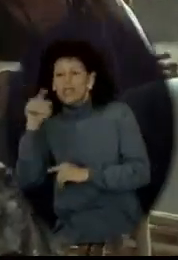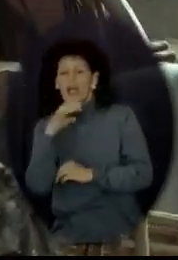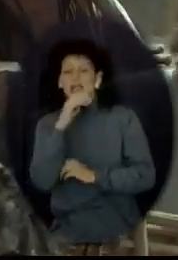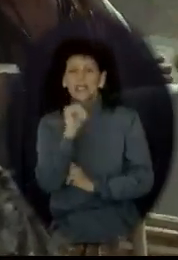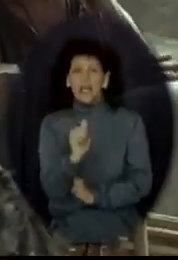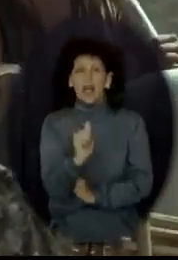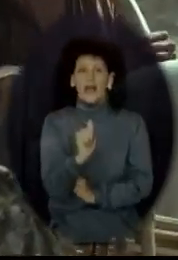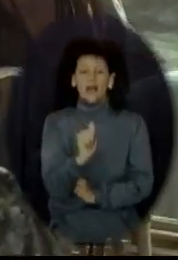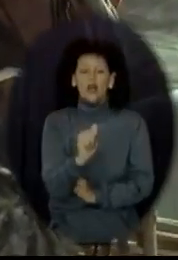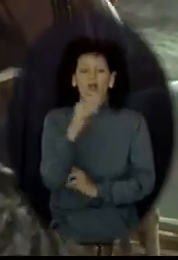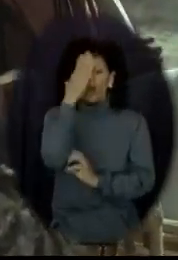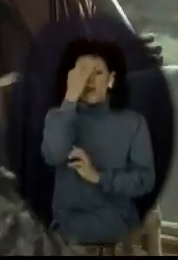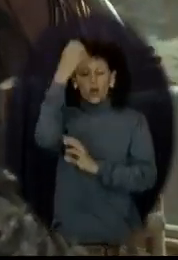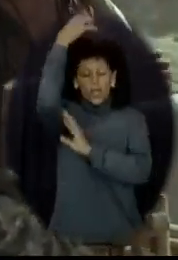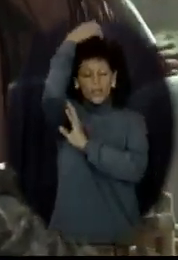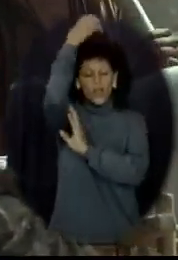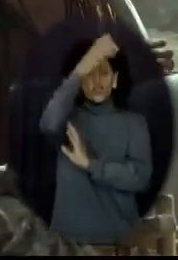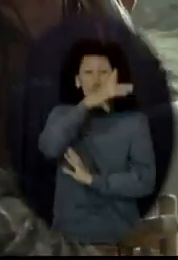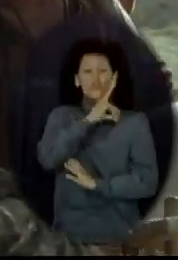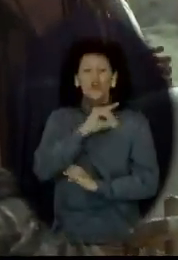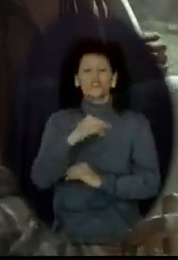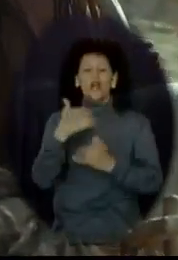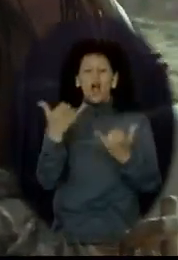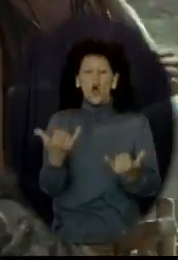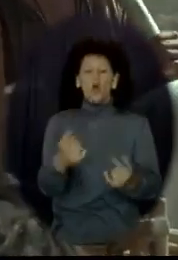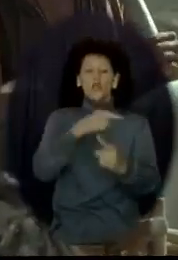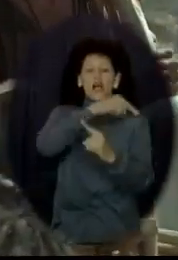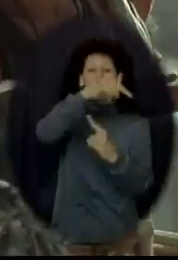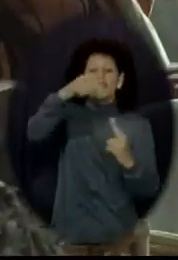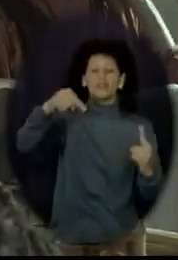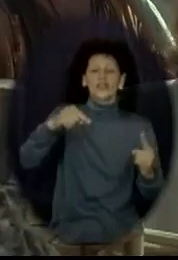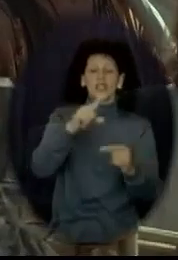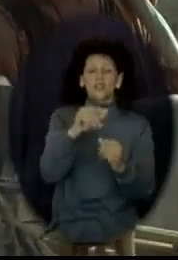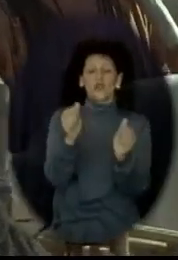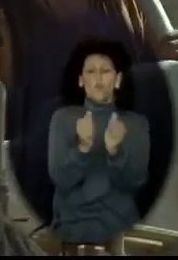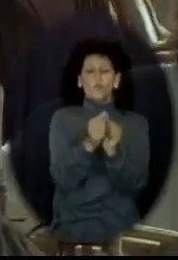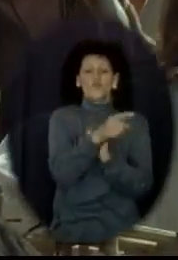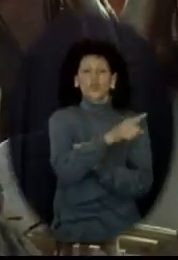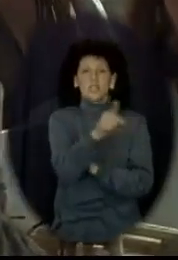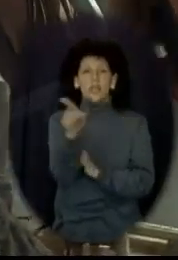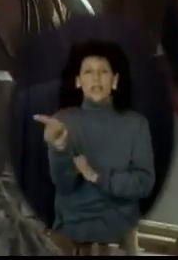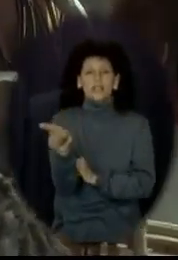está. El reino de Dios ya está entre ustedes.